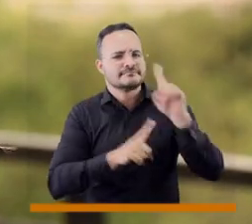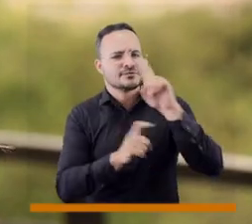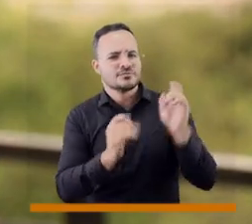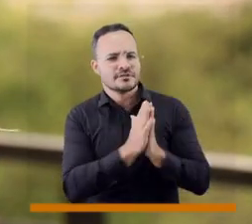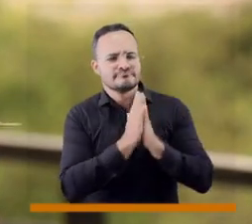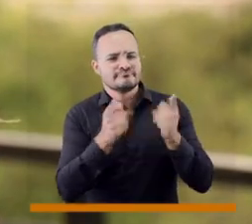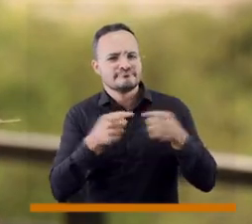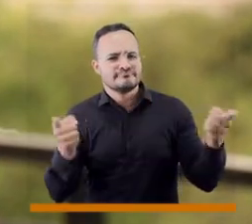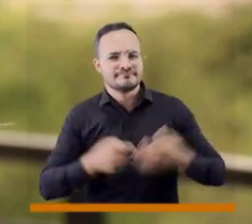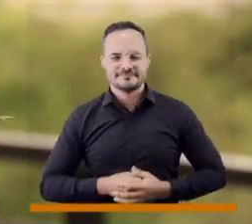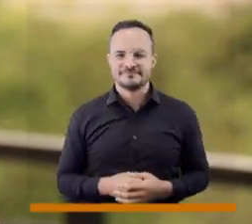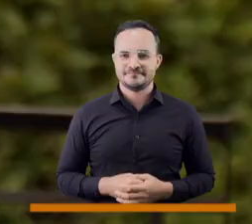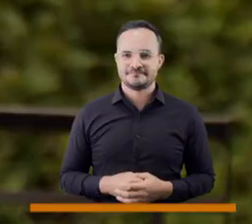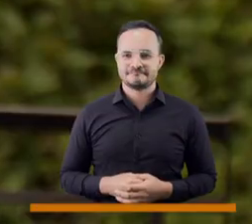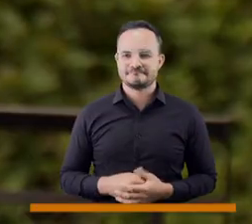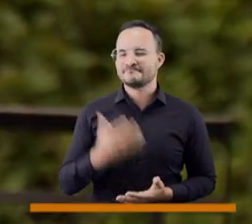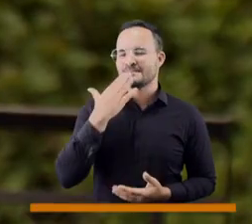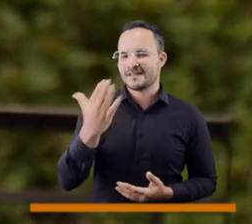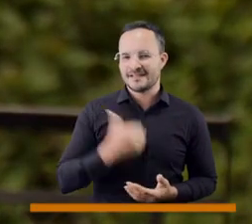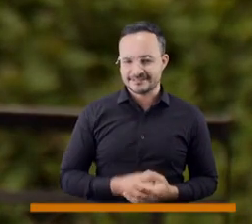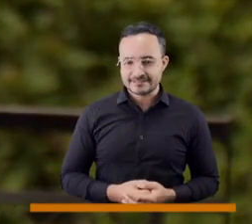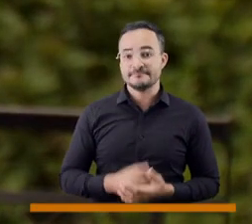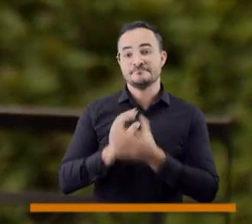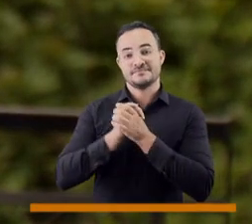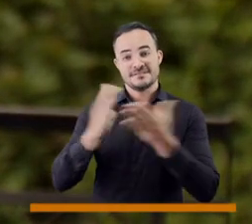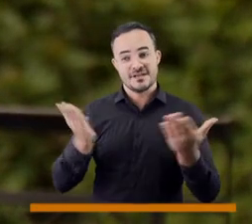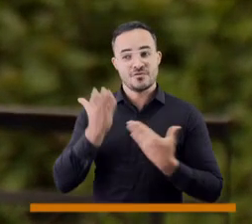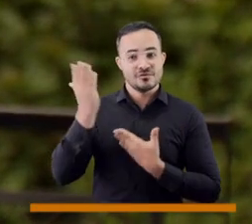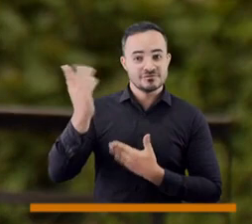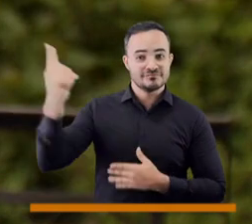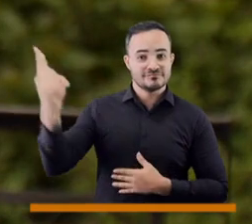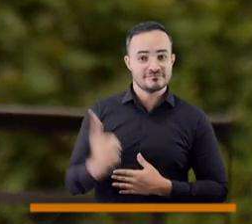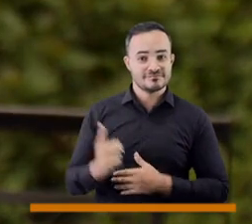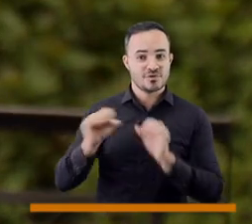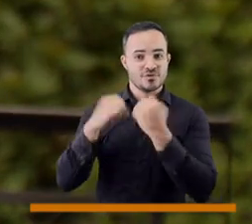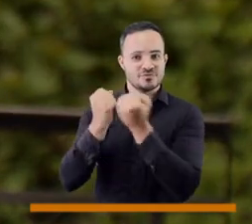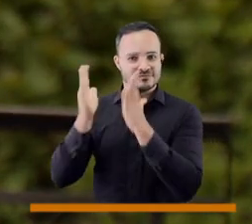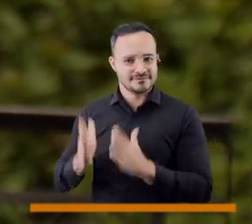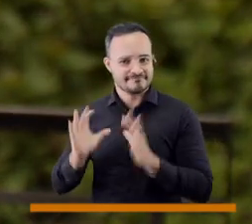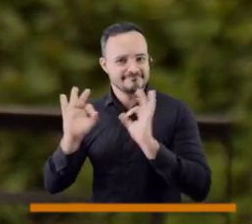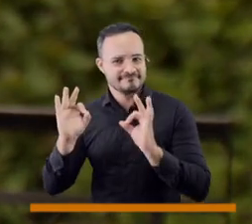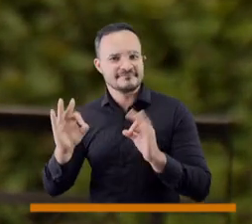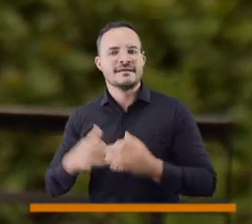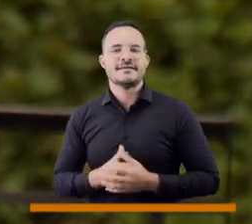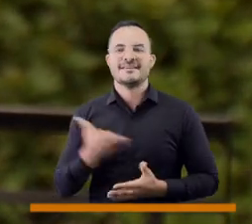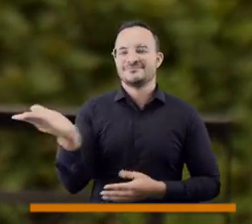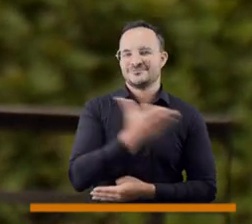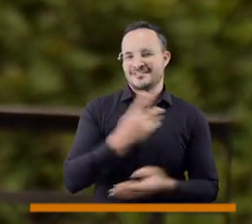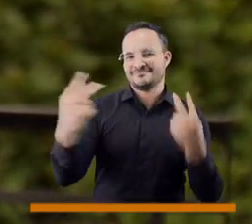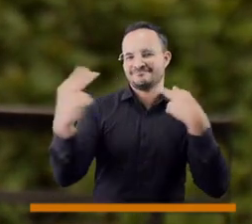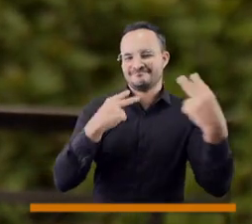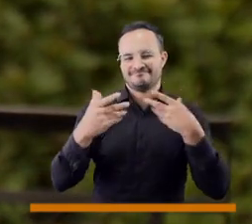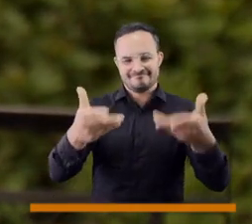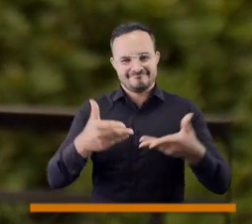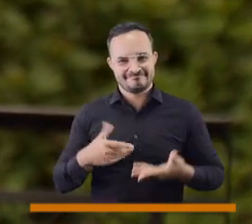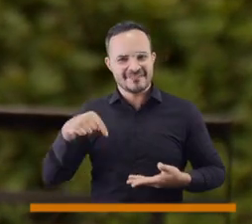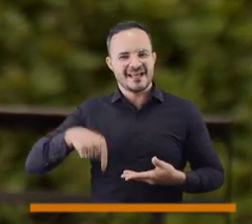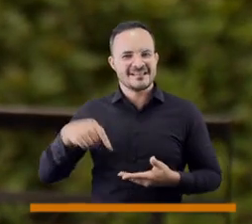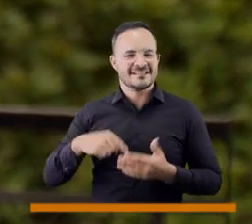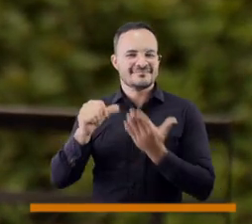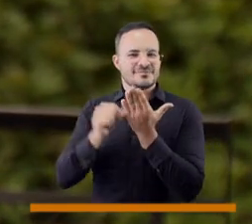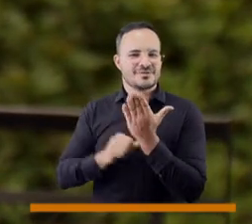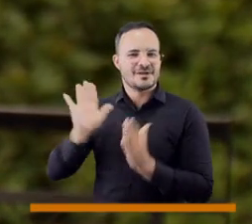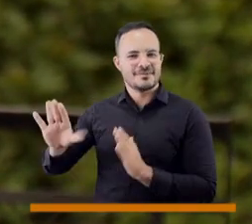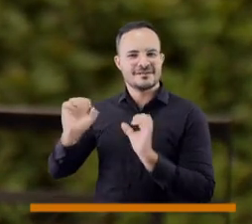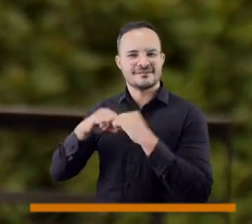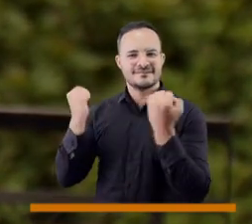cuál es la pregunta de hoy? Gracias, Catherine. Un saludo a nuestro invitado del día de hoy y bienvenidos a su programa, nuestro